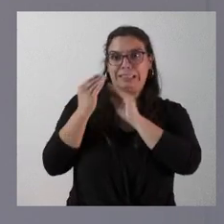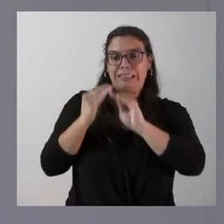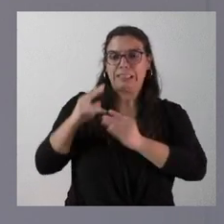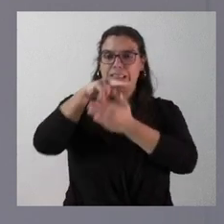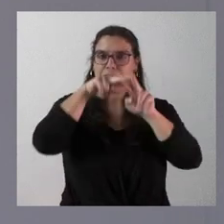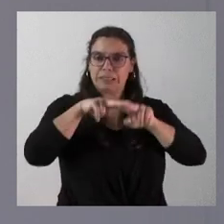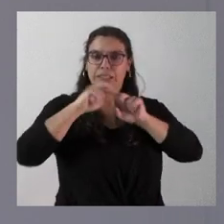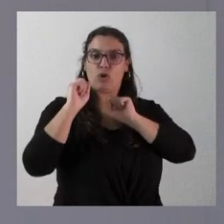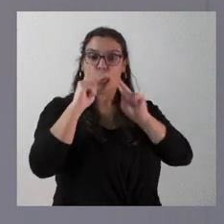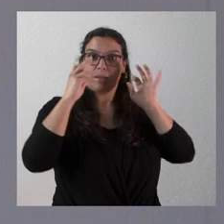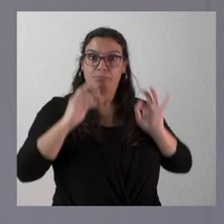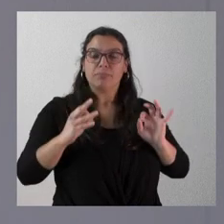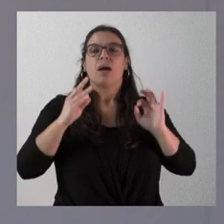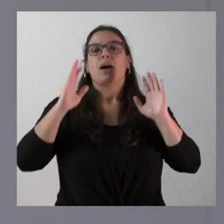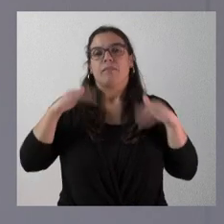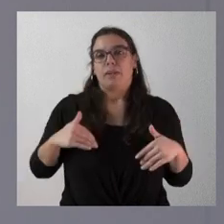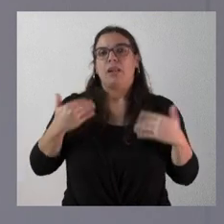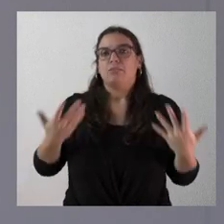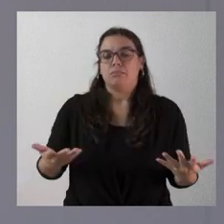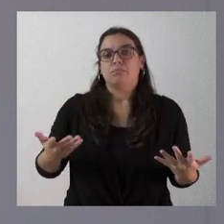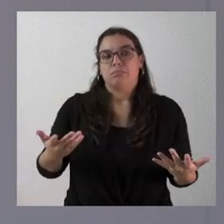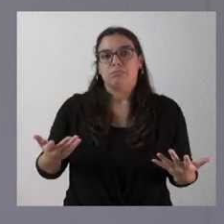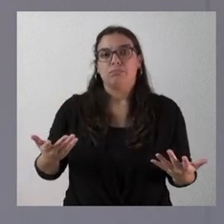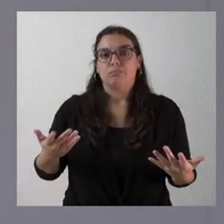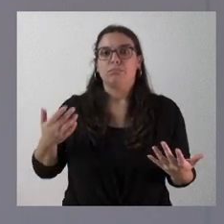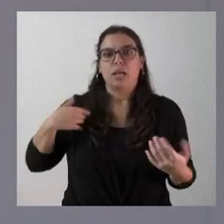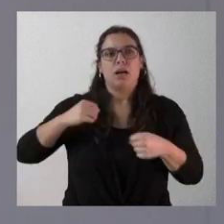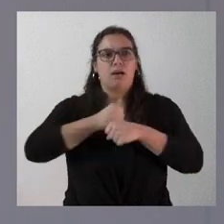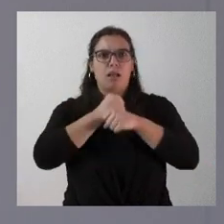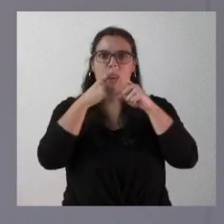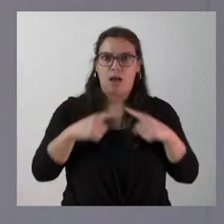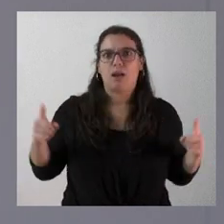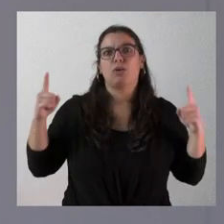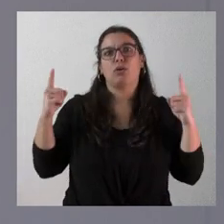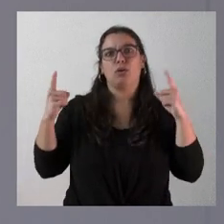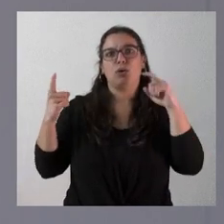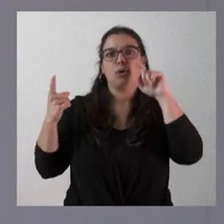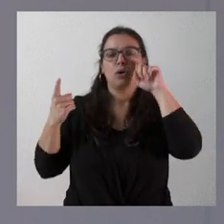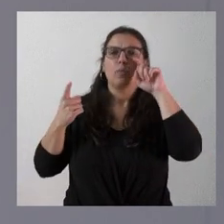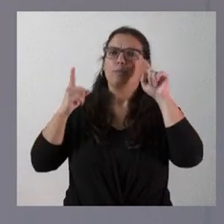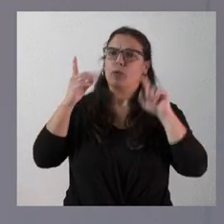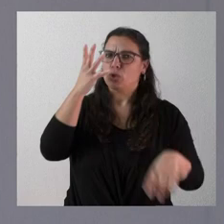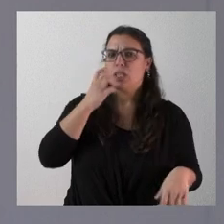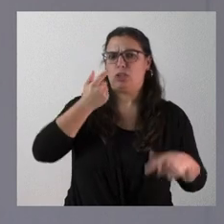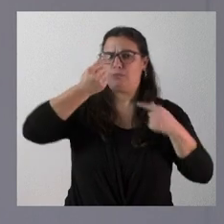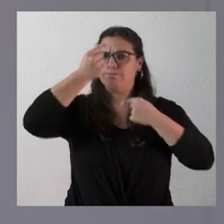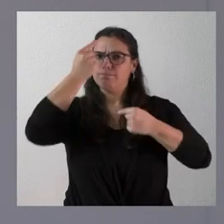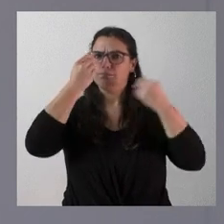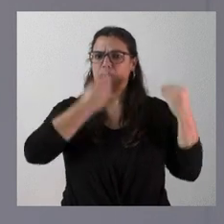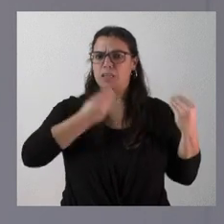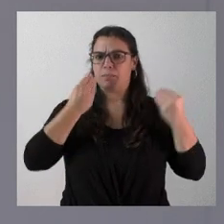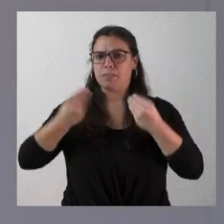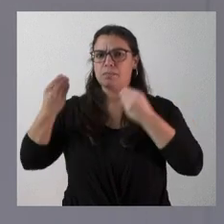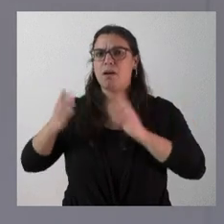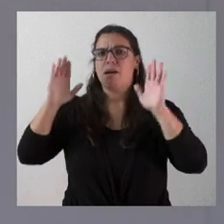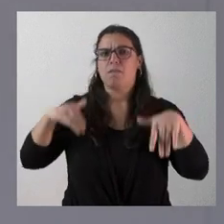bueno este procedimiento y por tanto después de un trabajo largo pero también serio y riguroso hemos conseguido